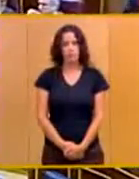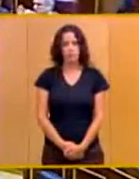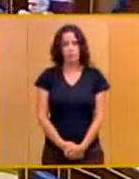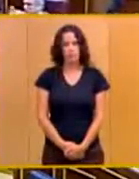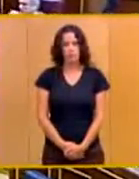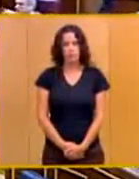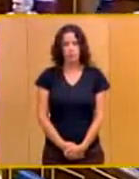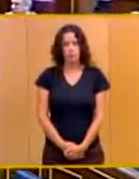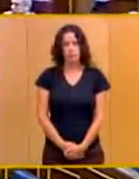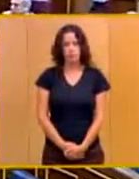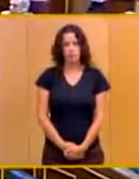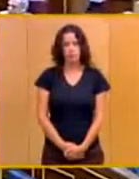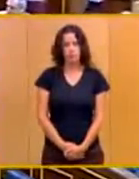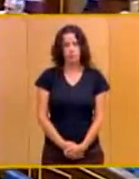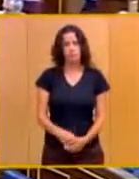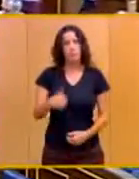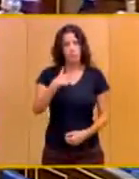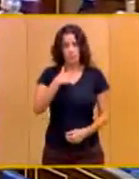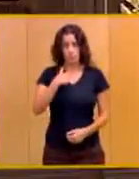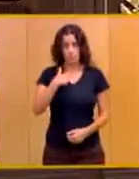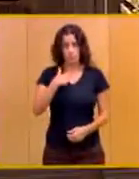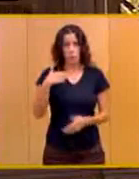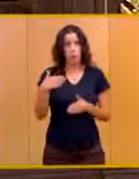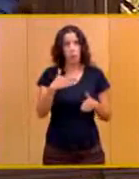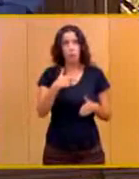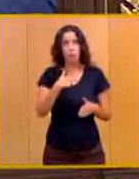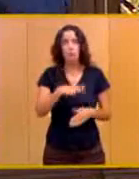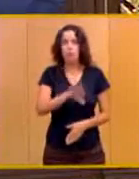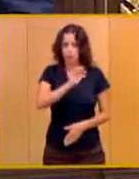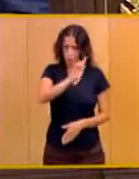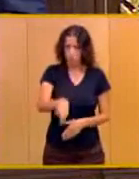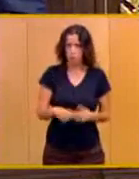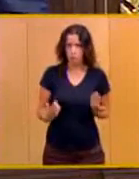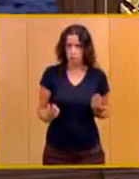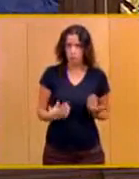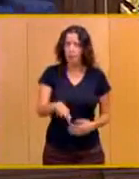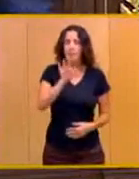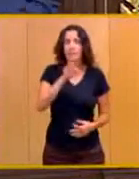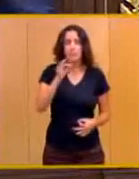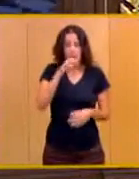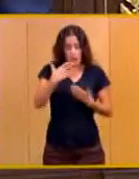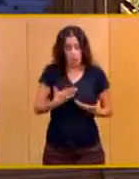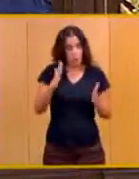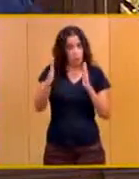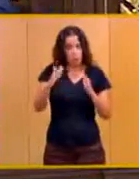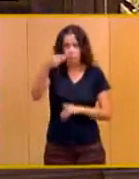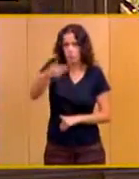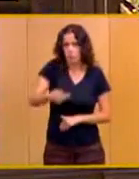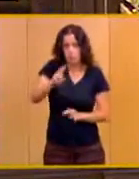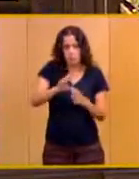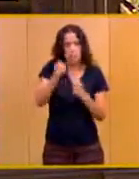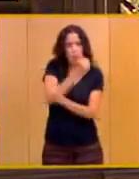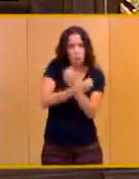Yo también he elegido mi camino, señor Rajoy. He elegido que en este momento crucial para la economía y para el futuro de